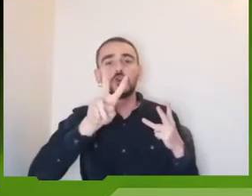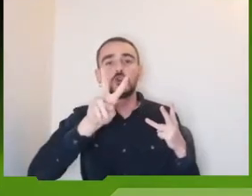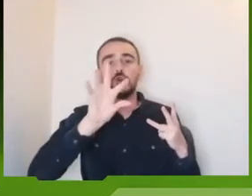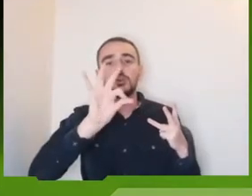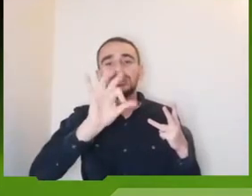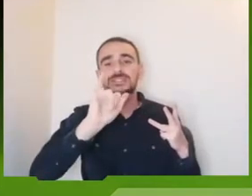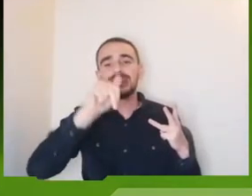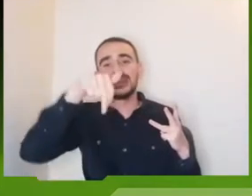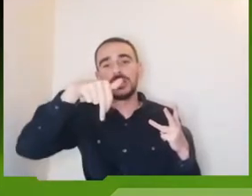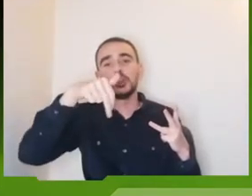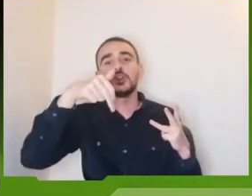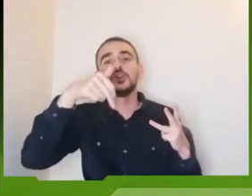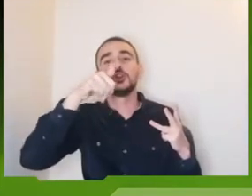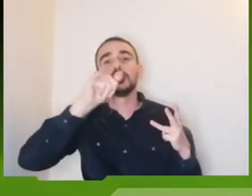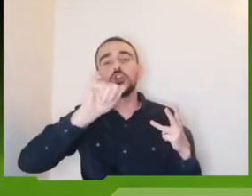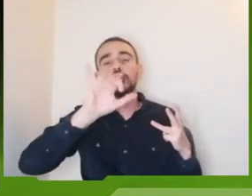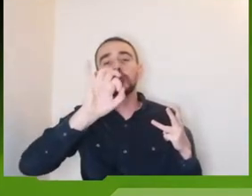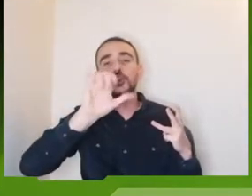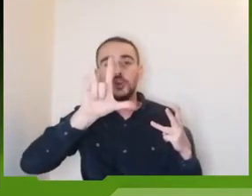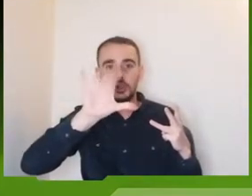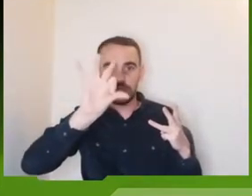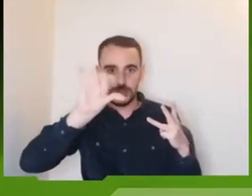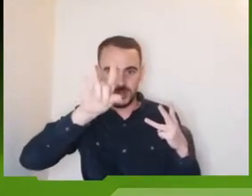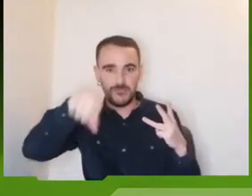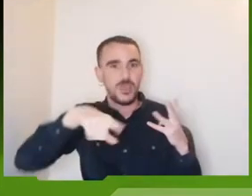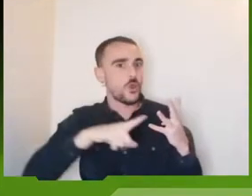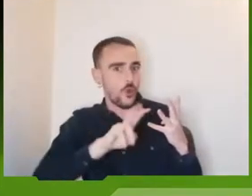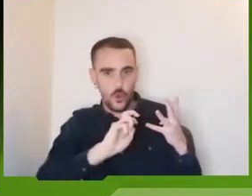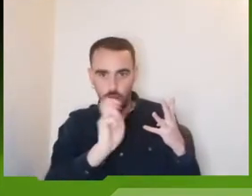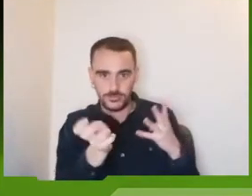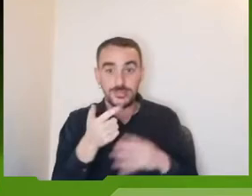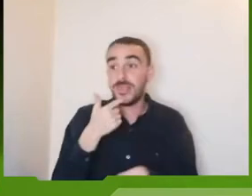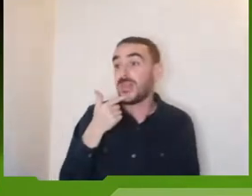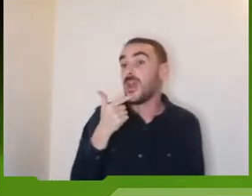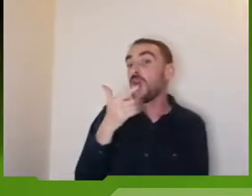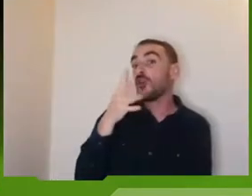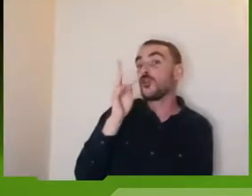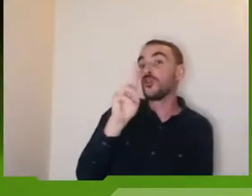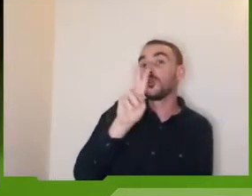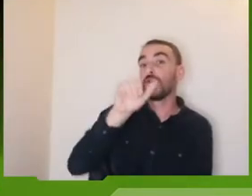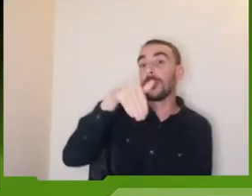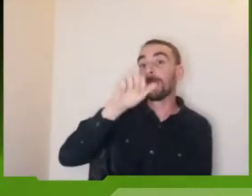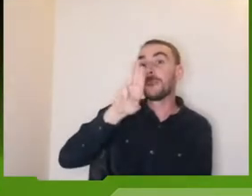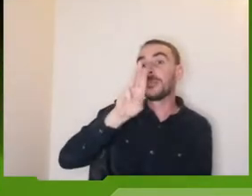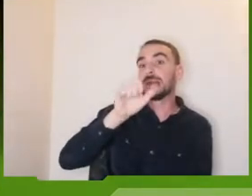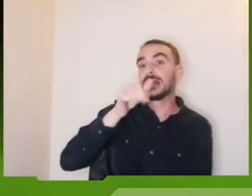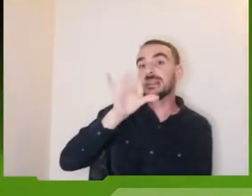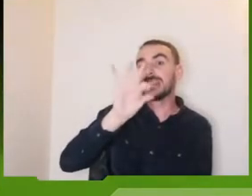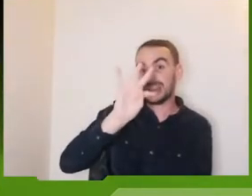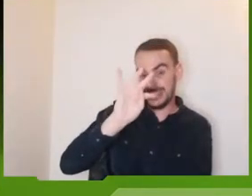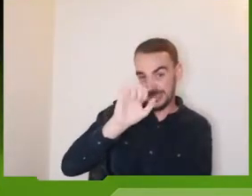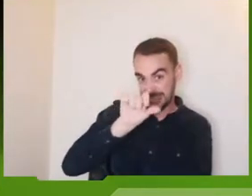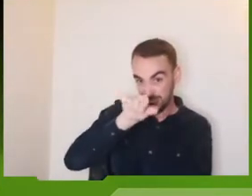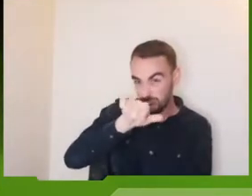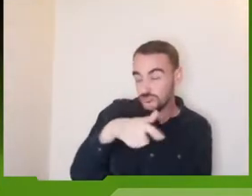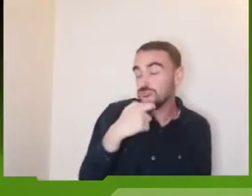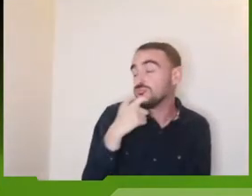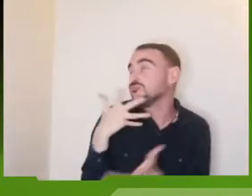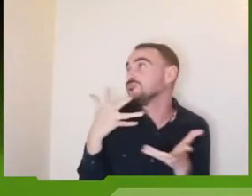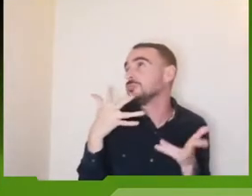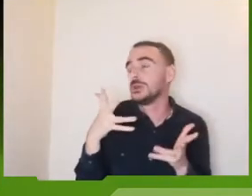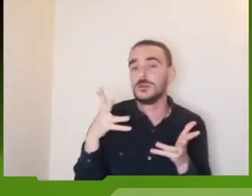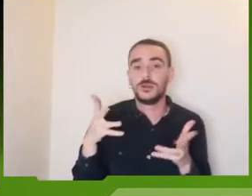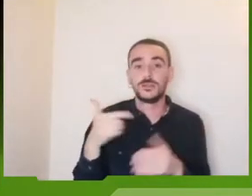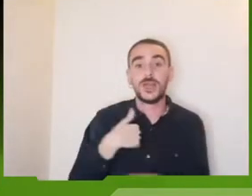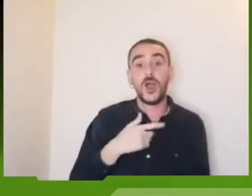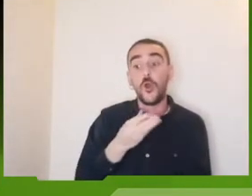De Trompetas del Amor, increíble, madre mía. Aparte, me encanta la comida de color negro, me flipa,